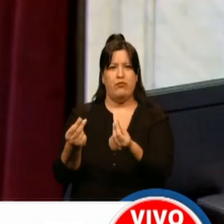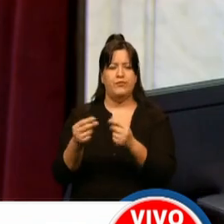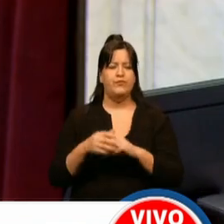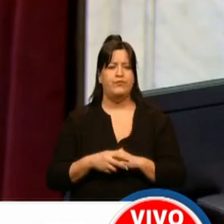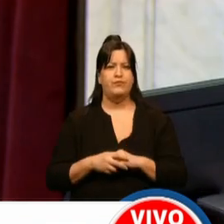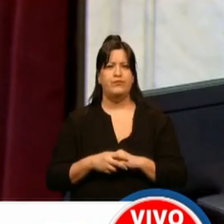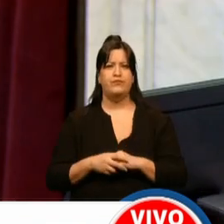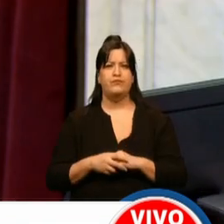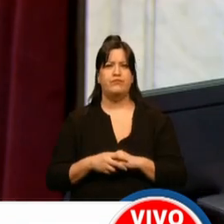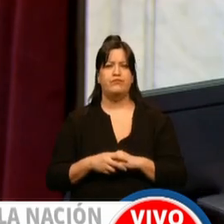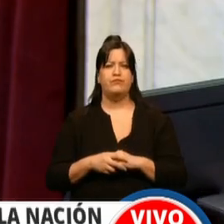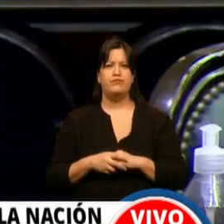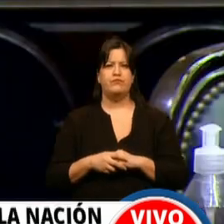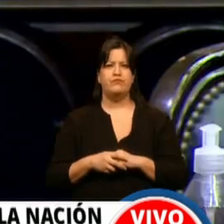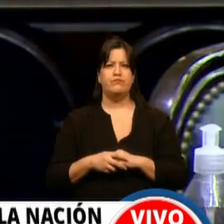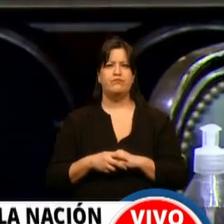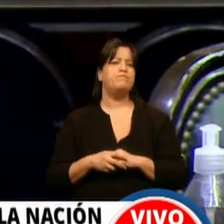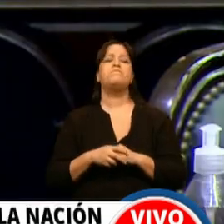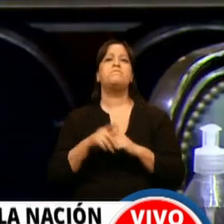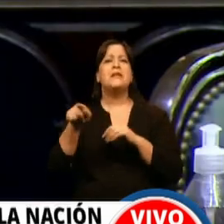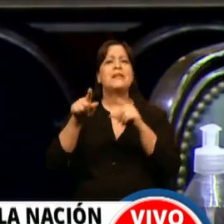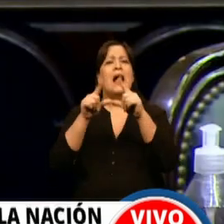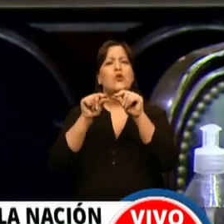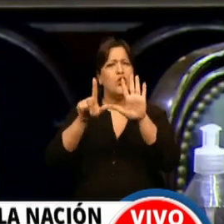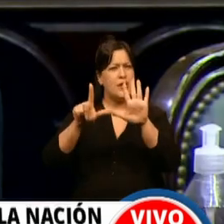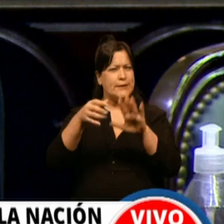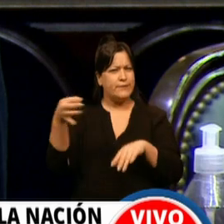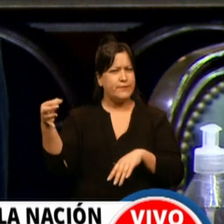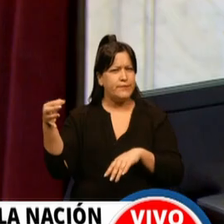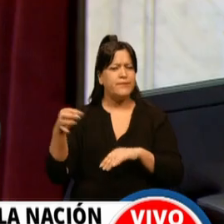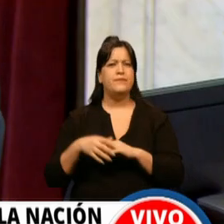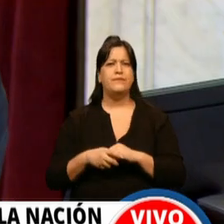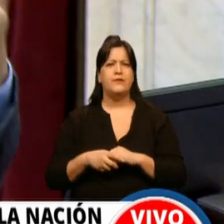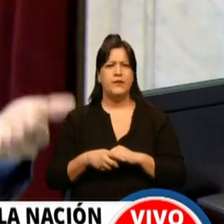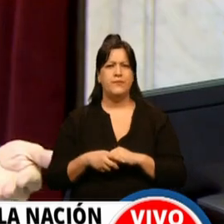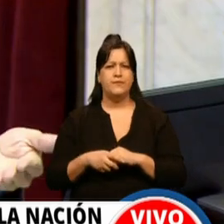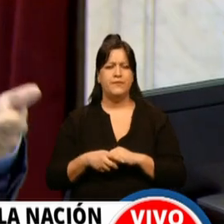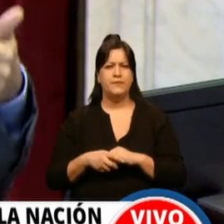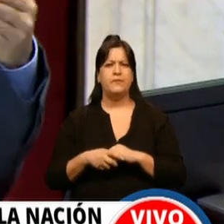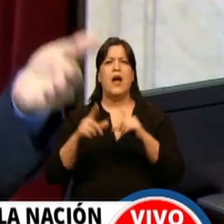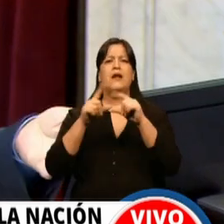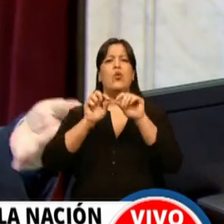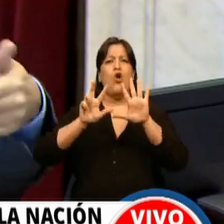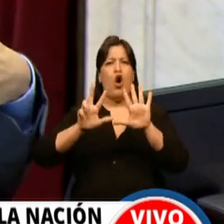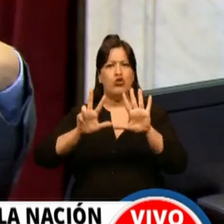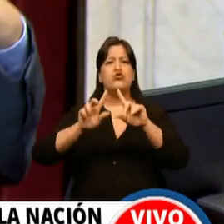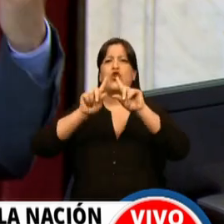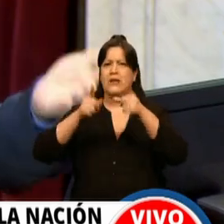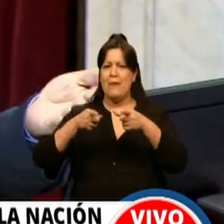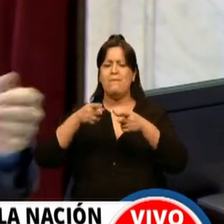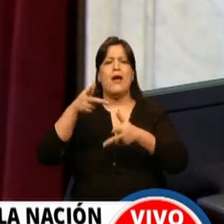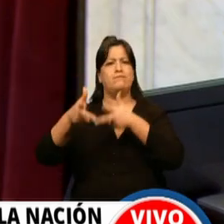la modificación eso en el artículo 7 artículo 8 también tiene la palabra